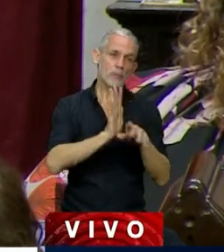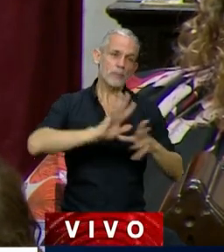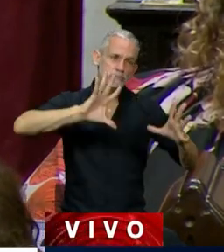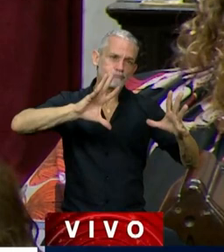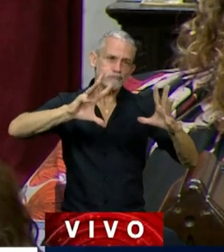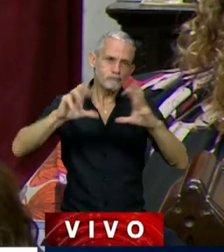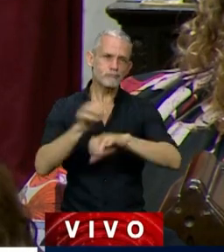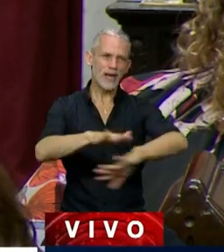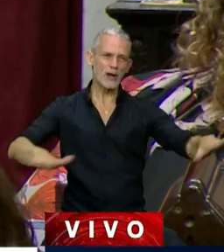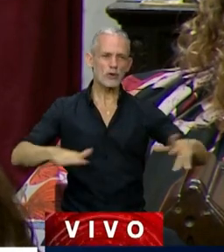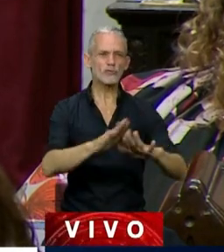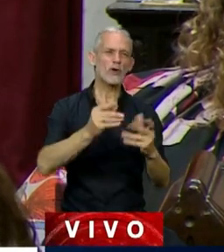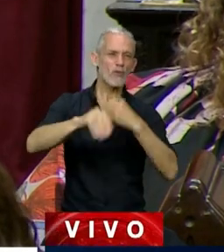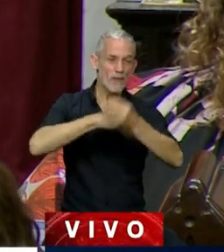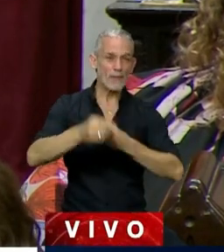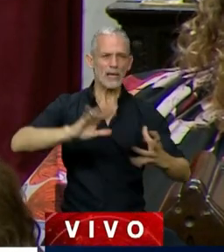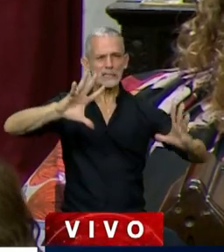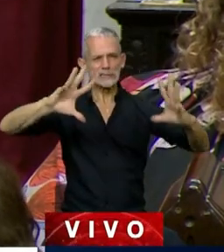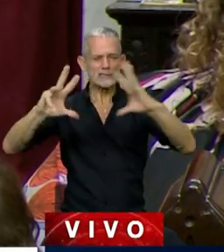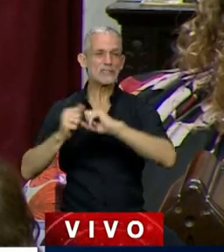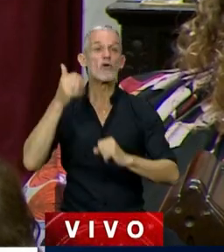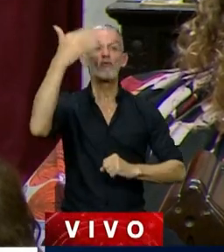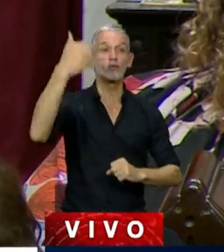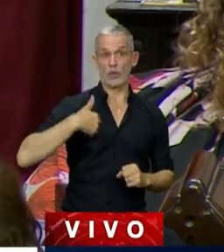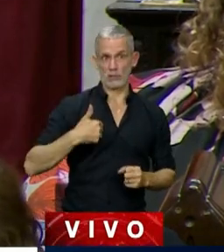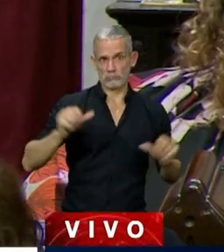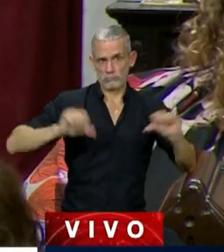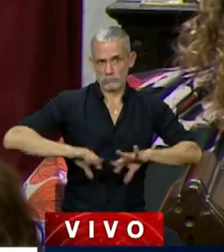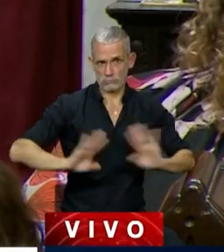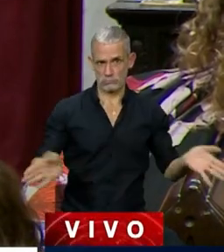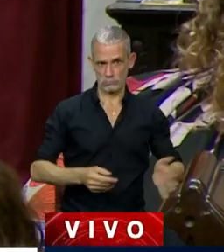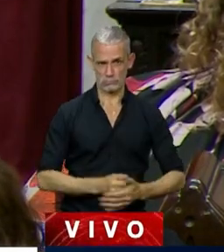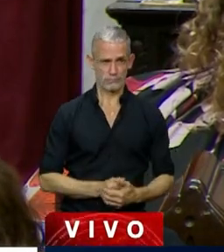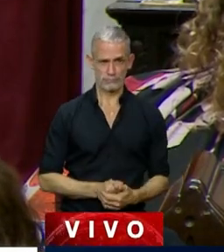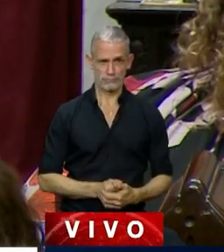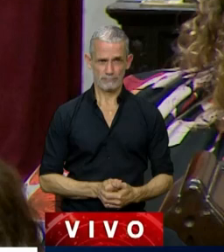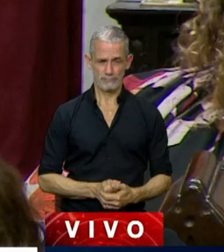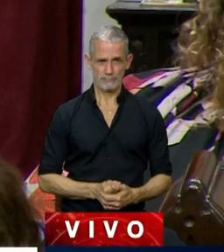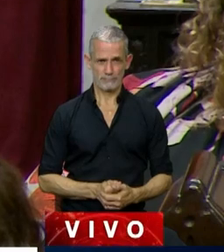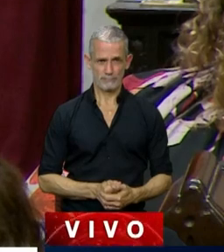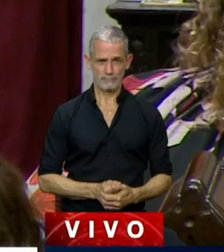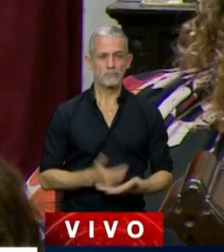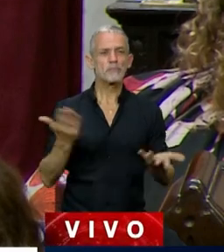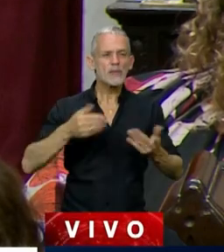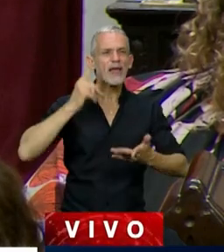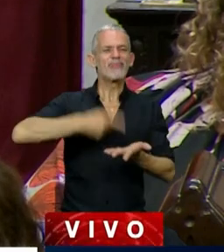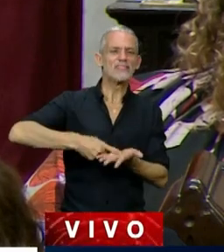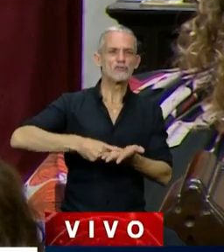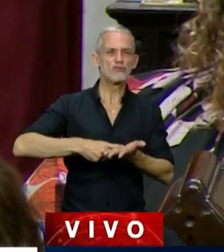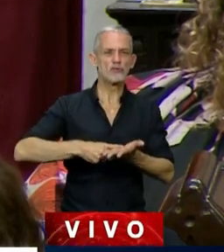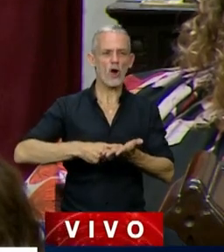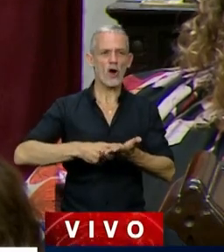a los chicos, a las familias e hipotecando el futuro de todos los argentinos. La